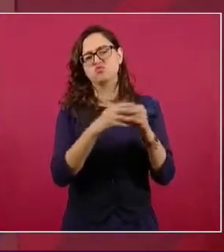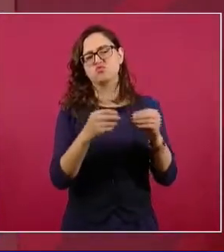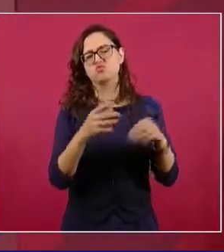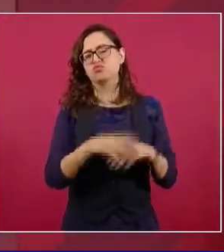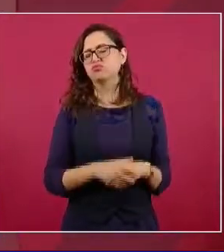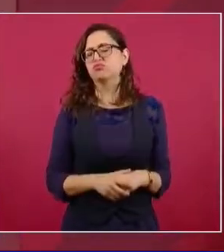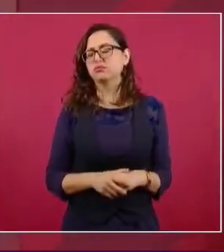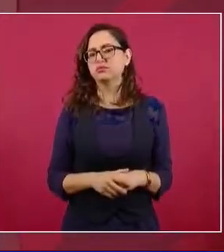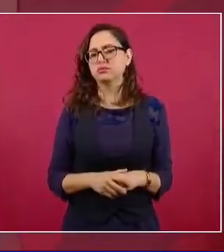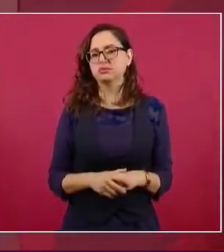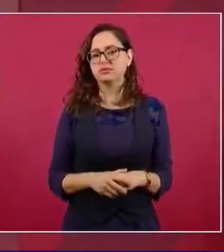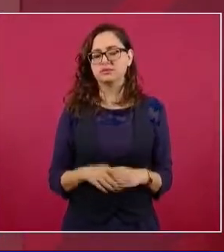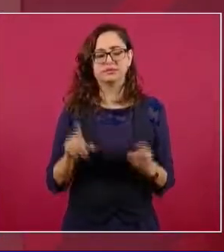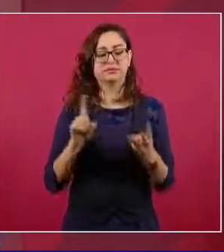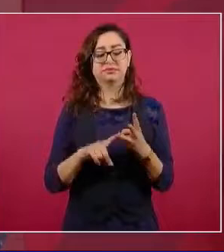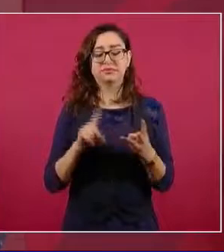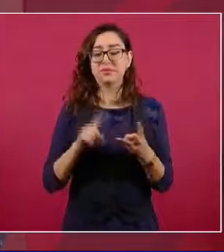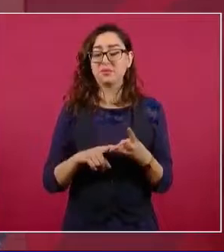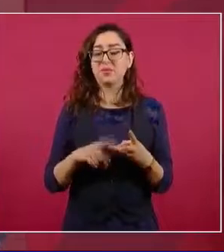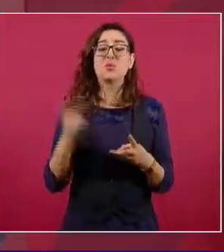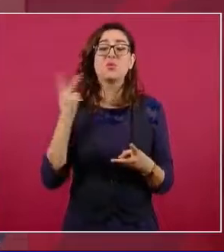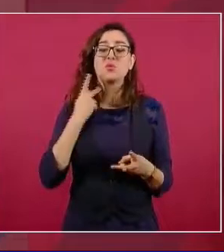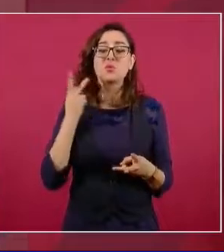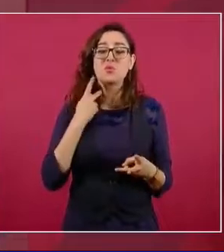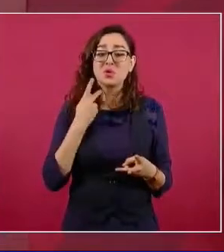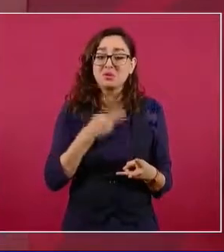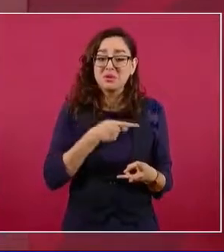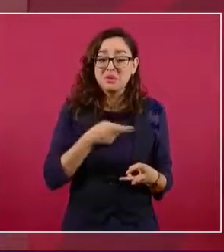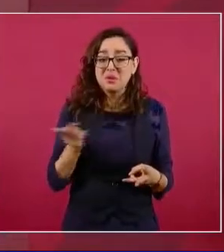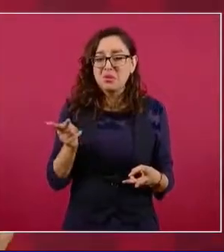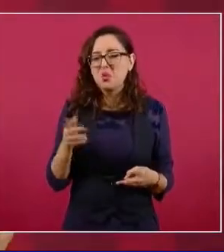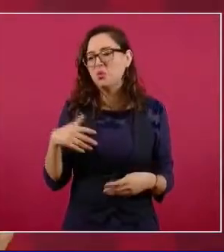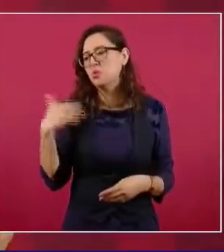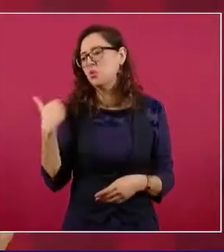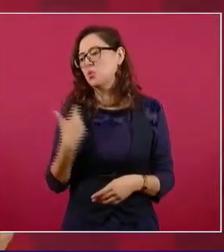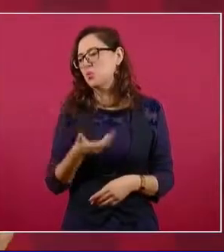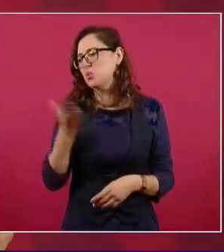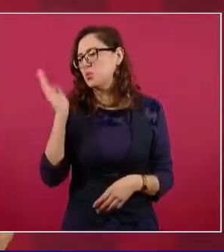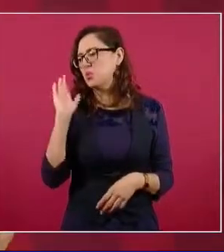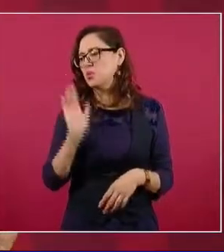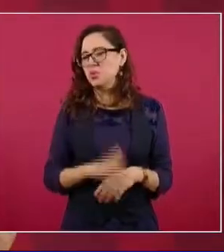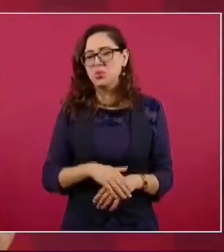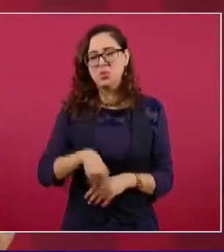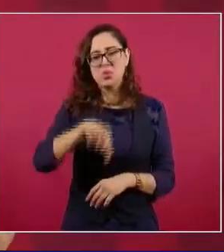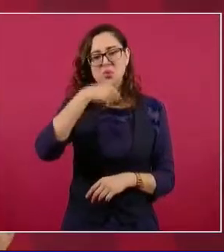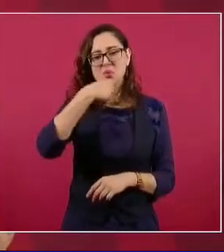y de que político pobre, pobre político. Y no